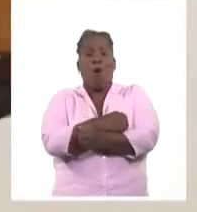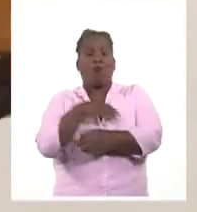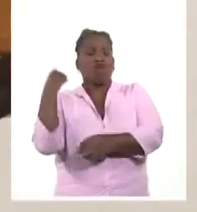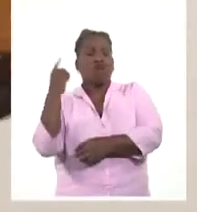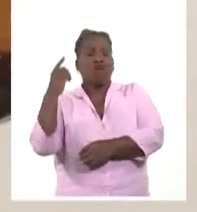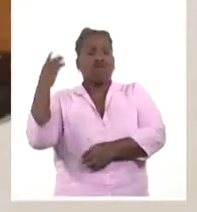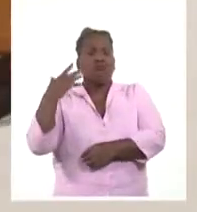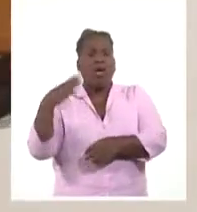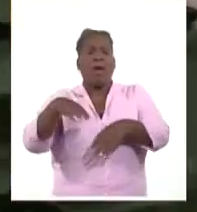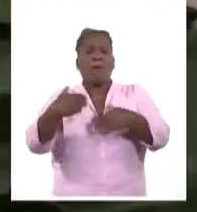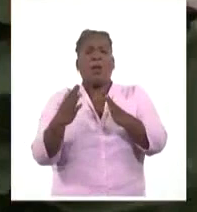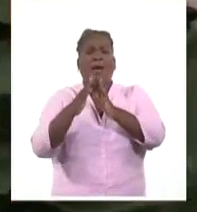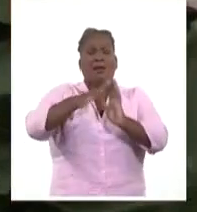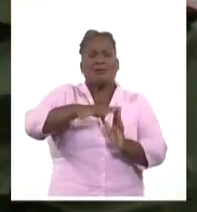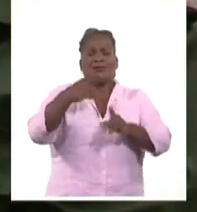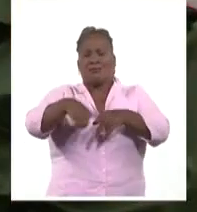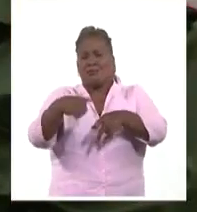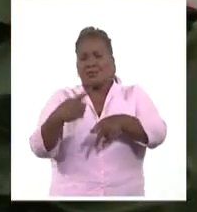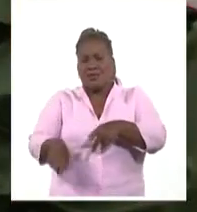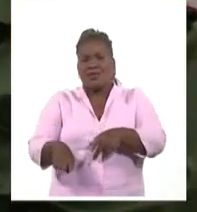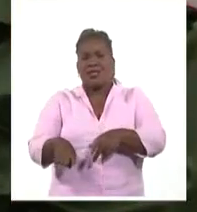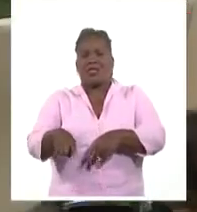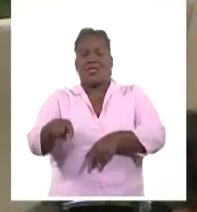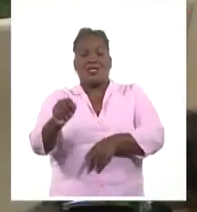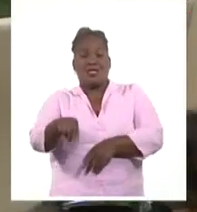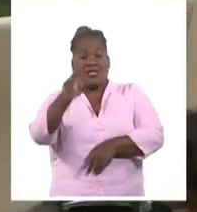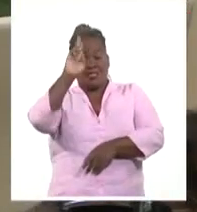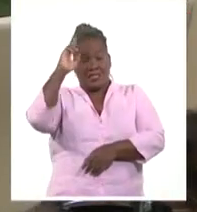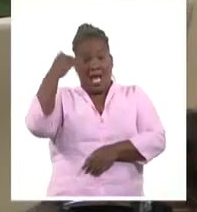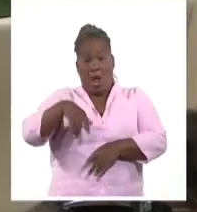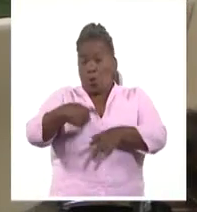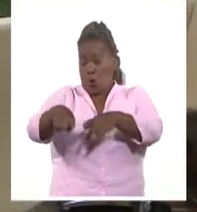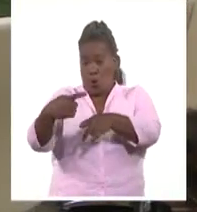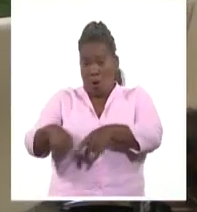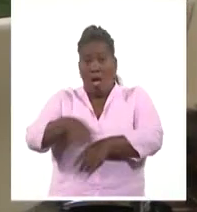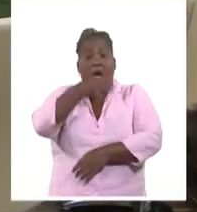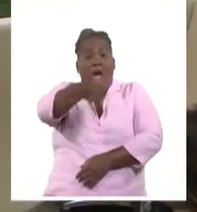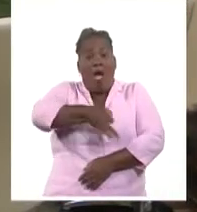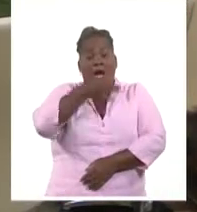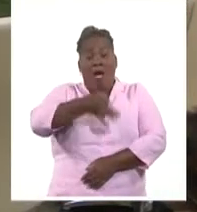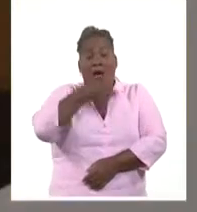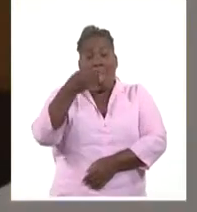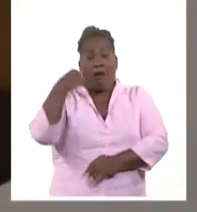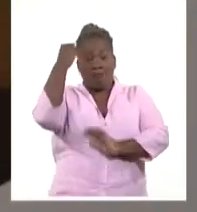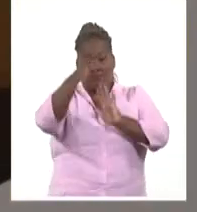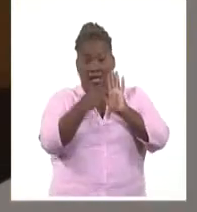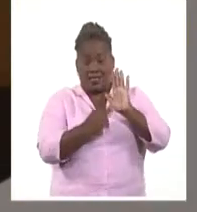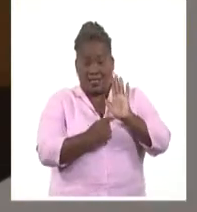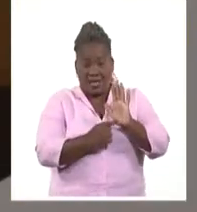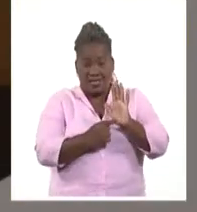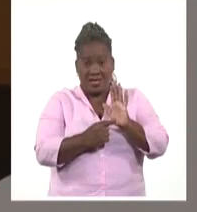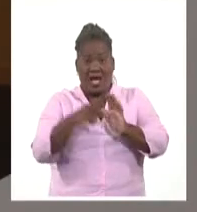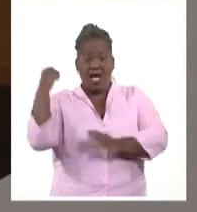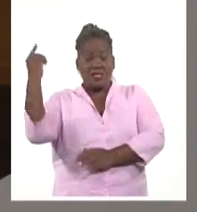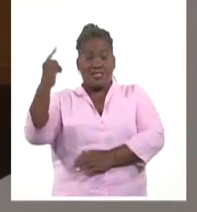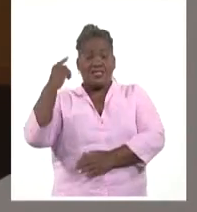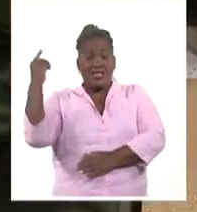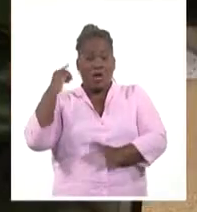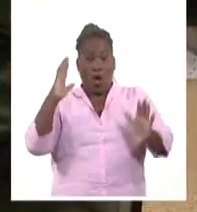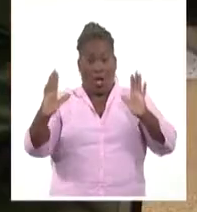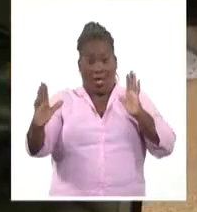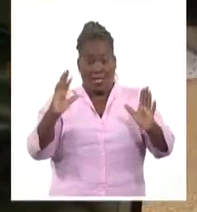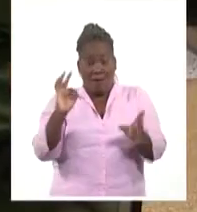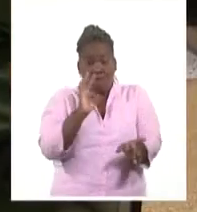natural, tecnológico y sanitario. Una explicación sobre las características de la temporada ciclónica que se inicia